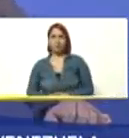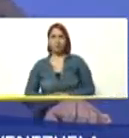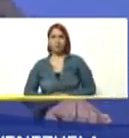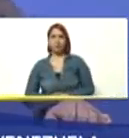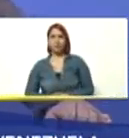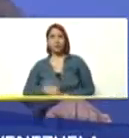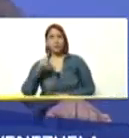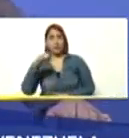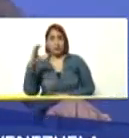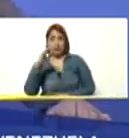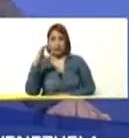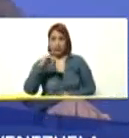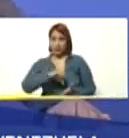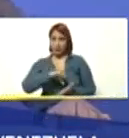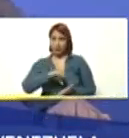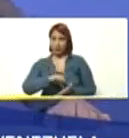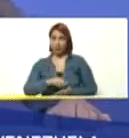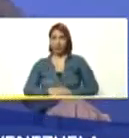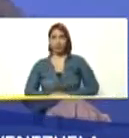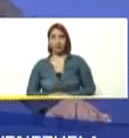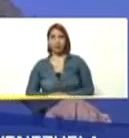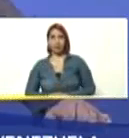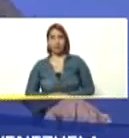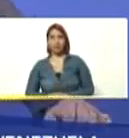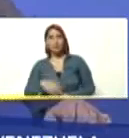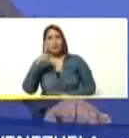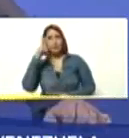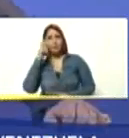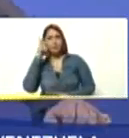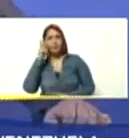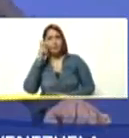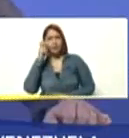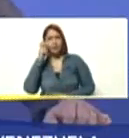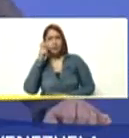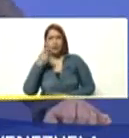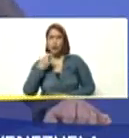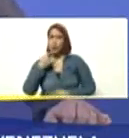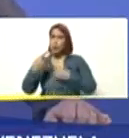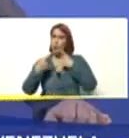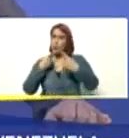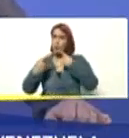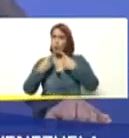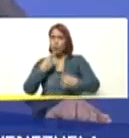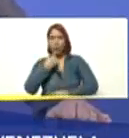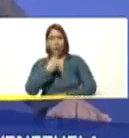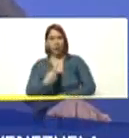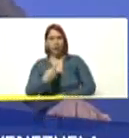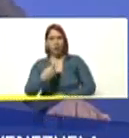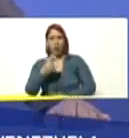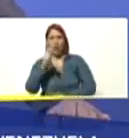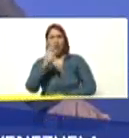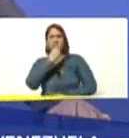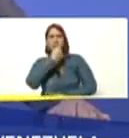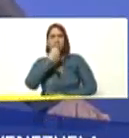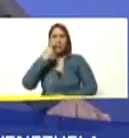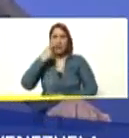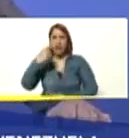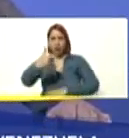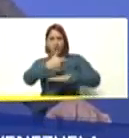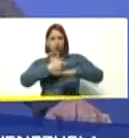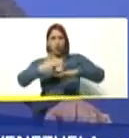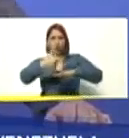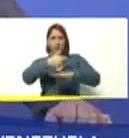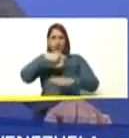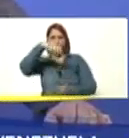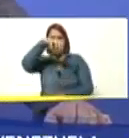estuve en Caracas, y al haber escuchado este discurso digo, Alejandro Terán, gobernador